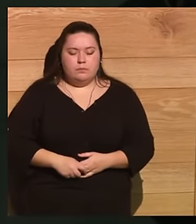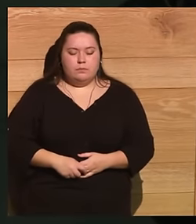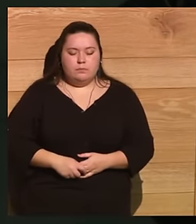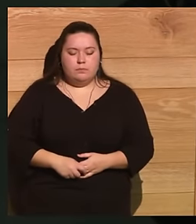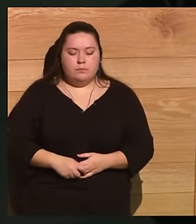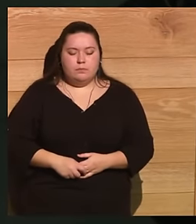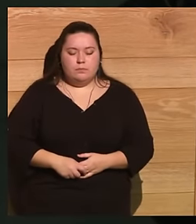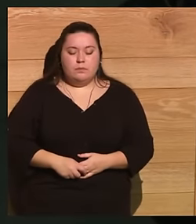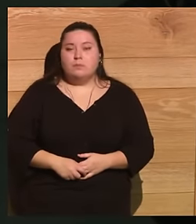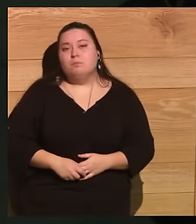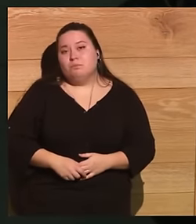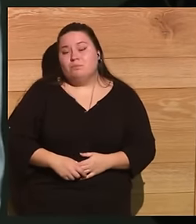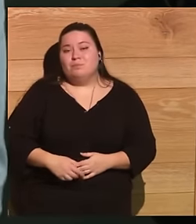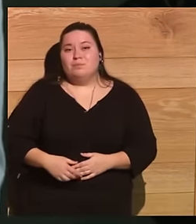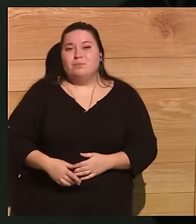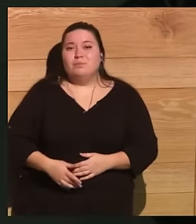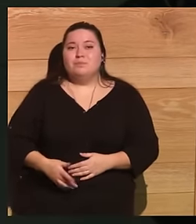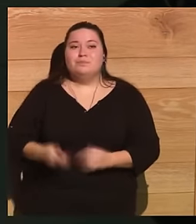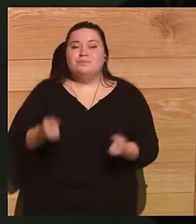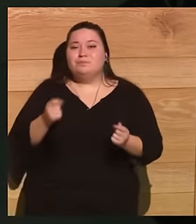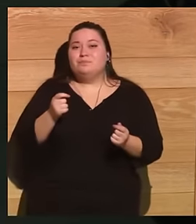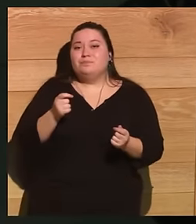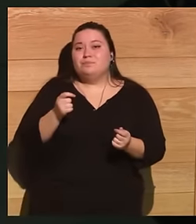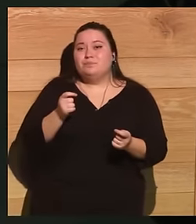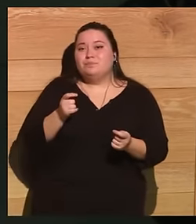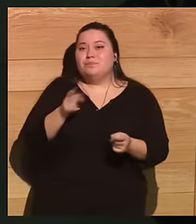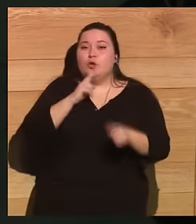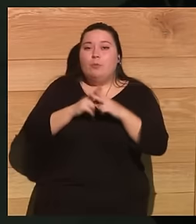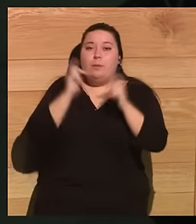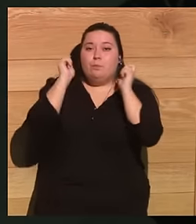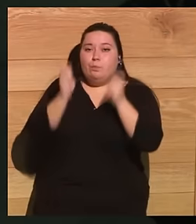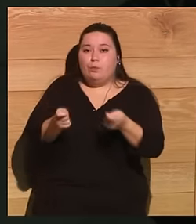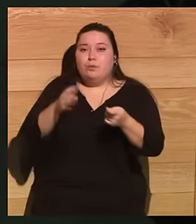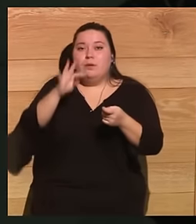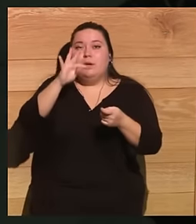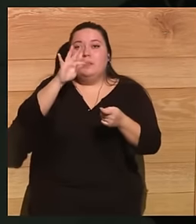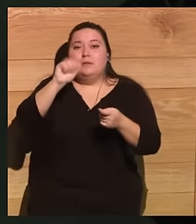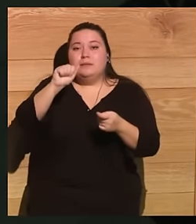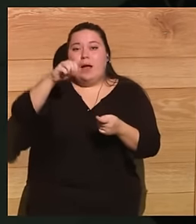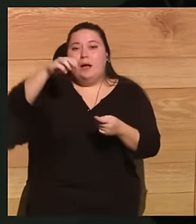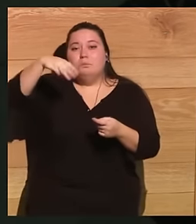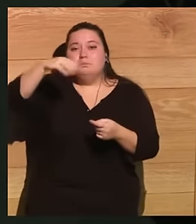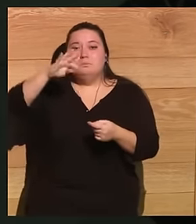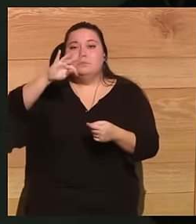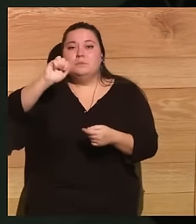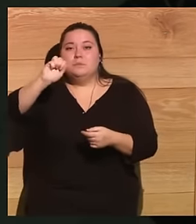era Tantan, porque nada más sabía decir tan, tan. Intentaba hablar y solo hacía tan, tan, tan, tan.